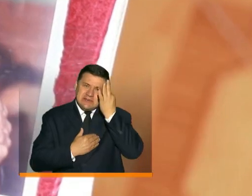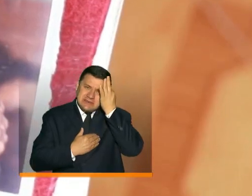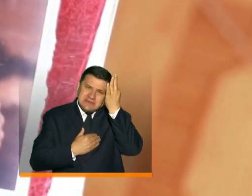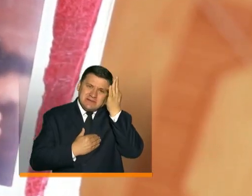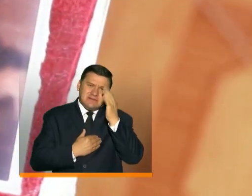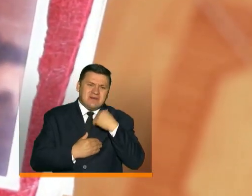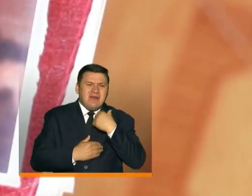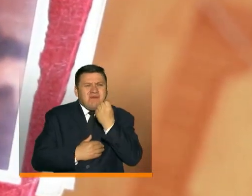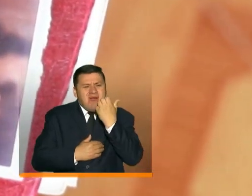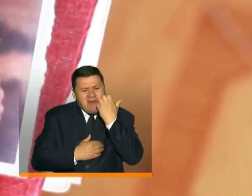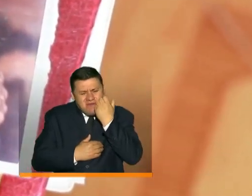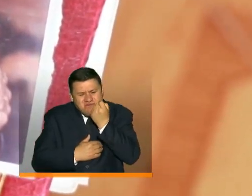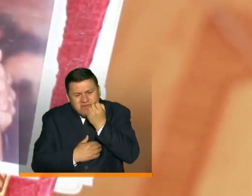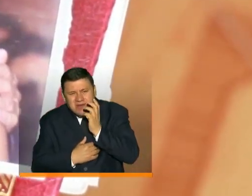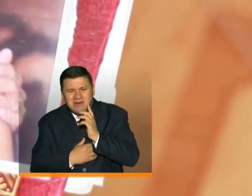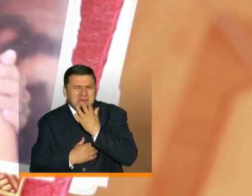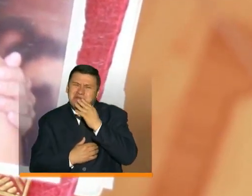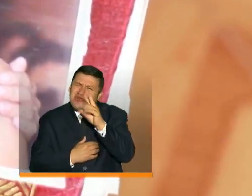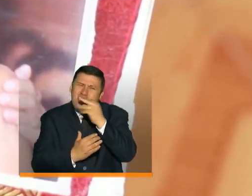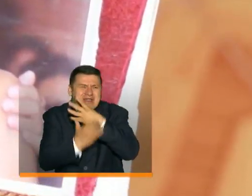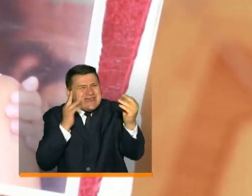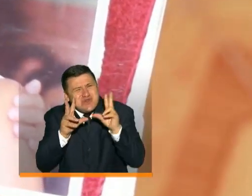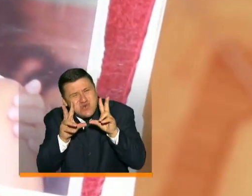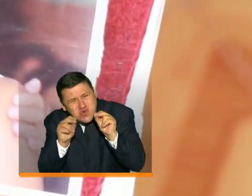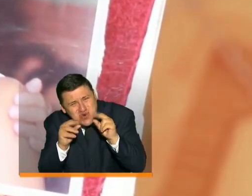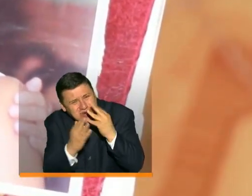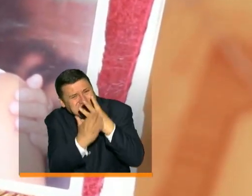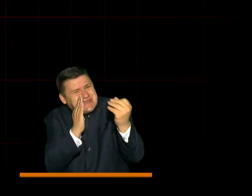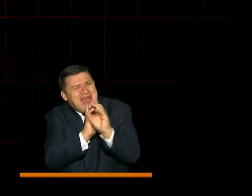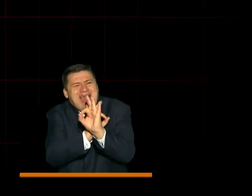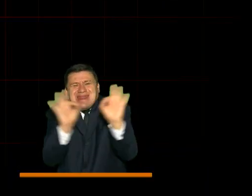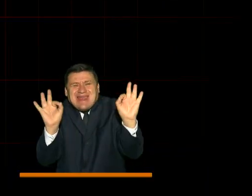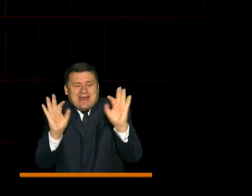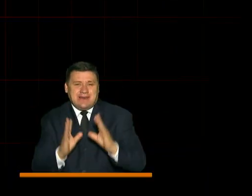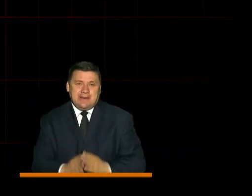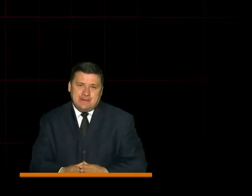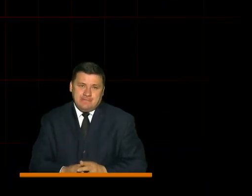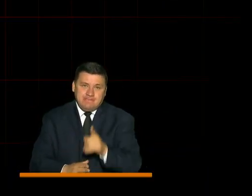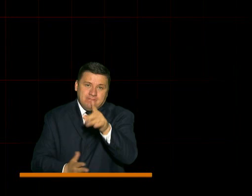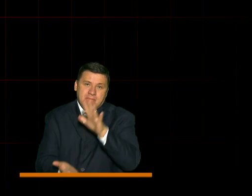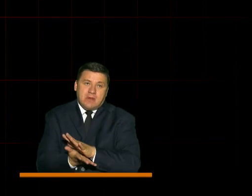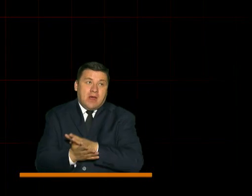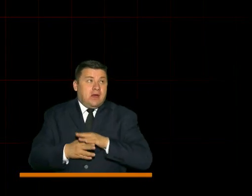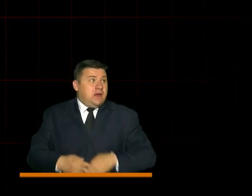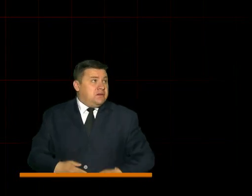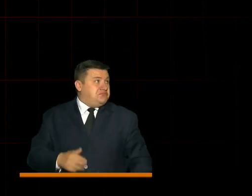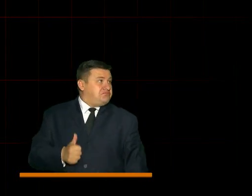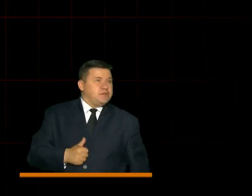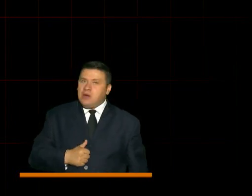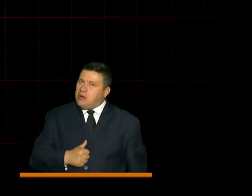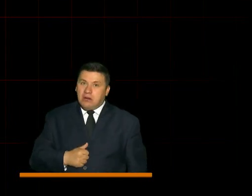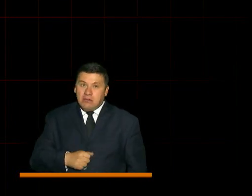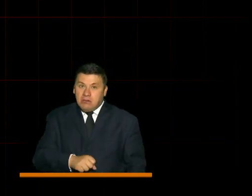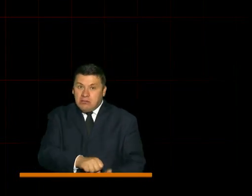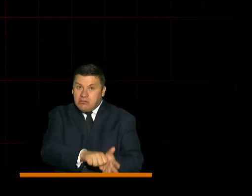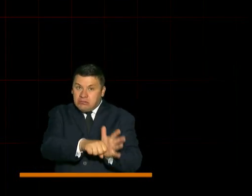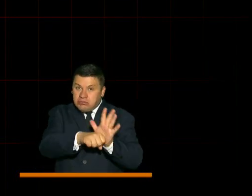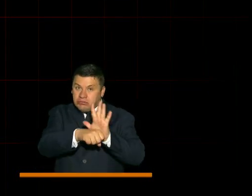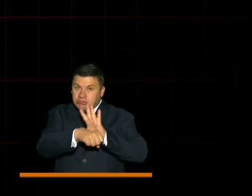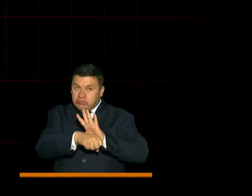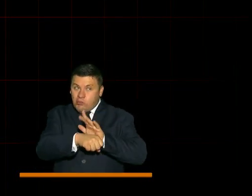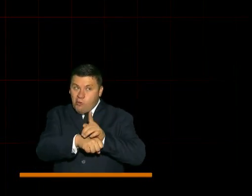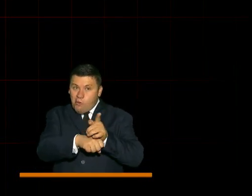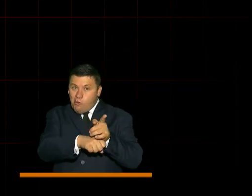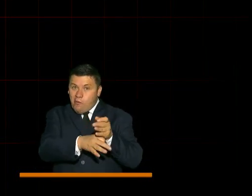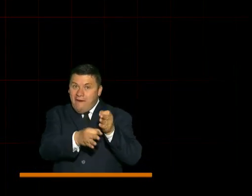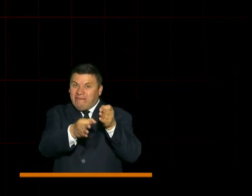tiene algún síntoma, no salga absolutamente a nada. No bajemos la guardia. El coronavirus es